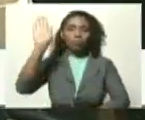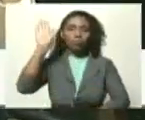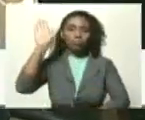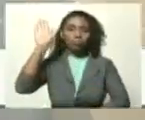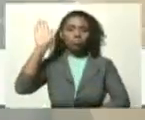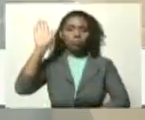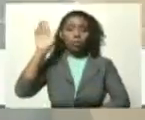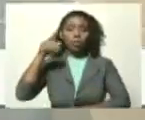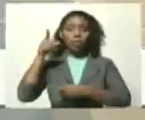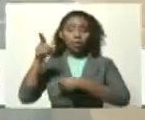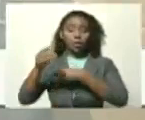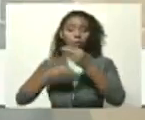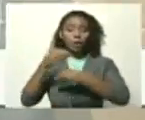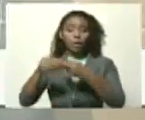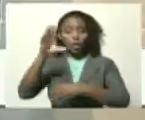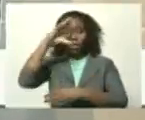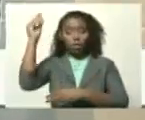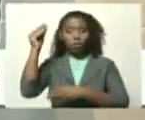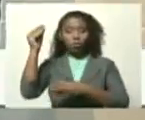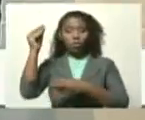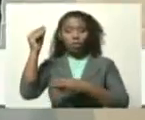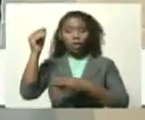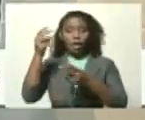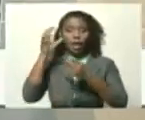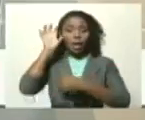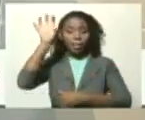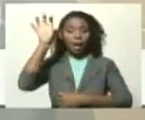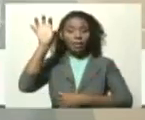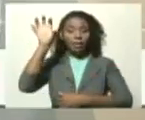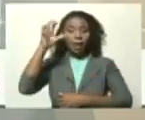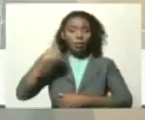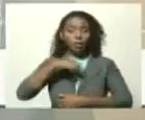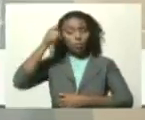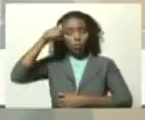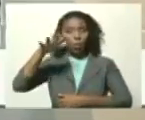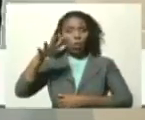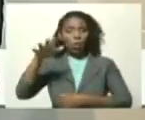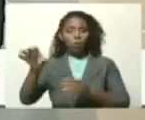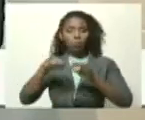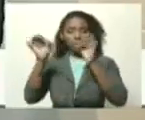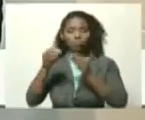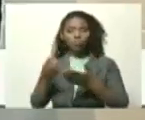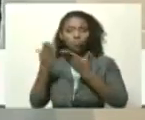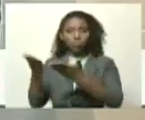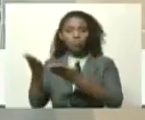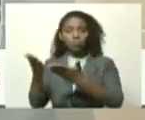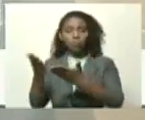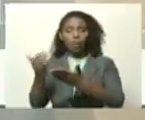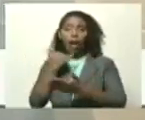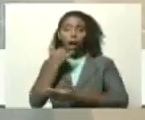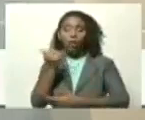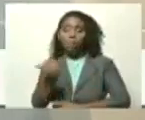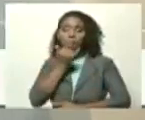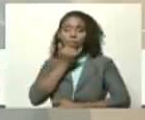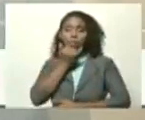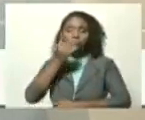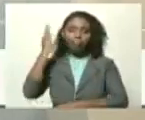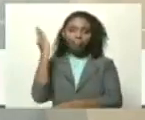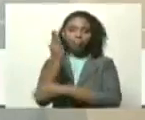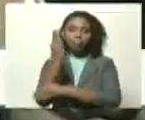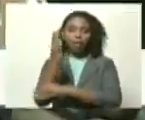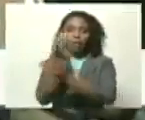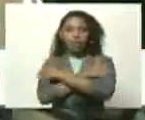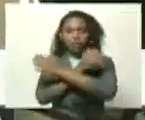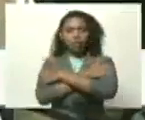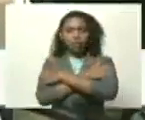Si así lo hicieren, que Dios, que la patria y que nuestro pueblo os lo premie. En caso contrario, que os lo demande.